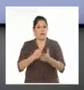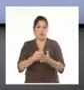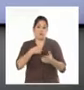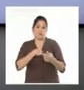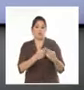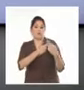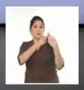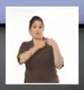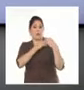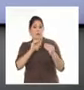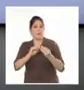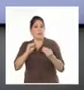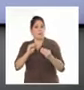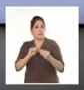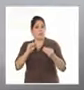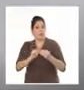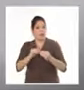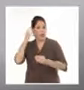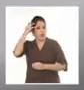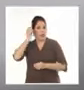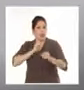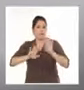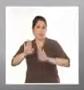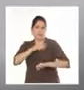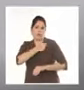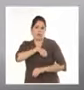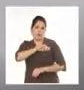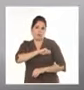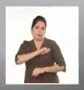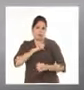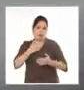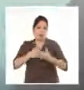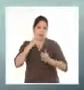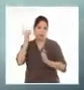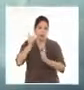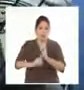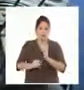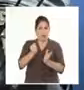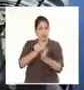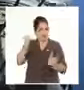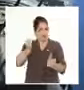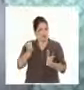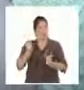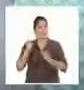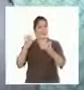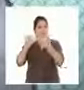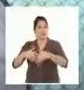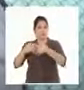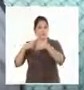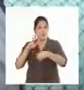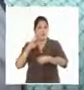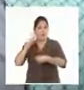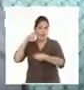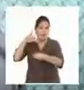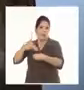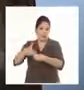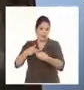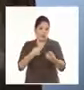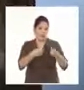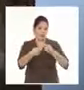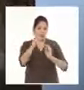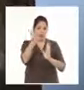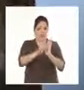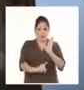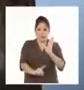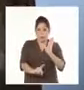que nos corresponde de cara al Estado y al pueblo general. La empresa eléctrica garantiza la generación, transmisión, distribución y comercialización de la